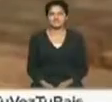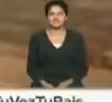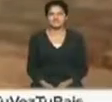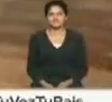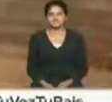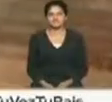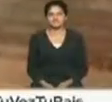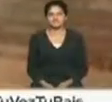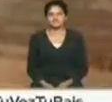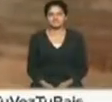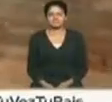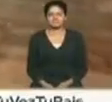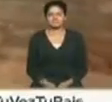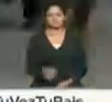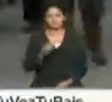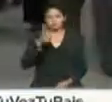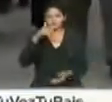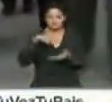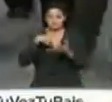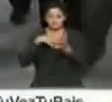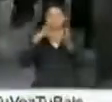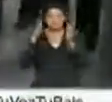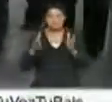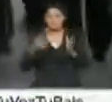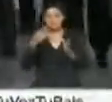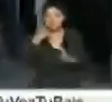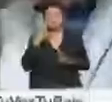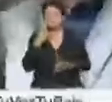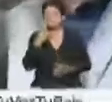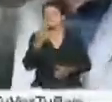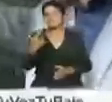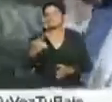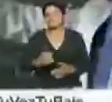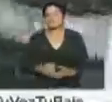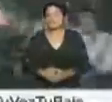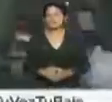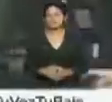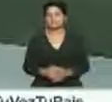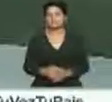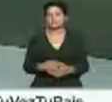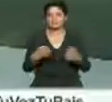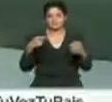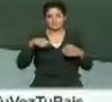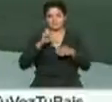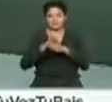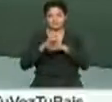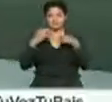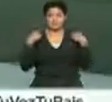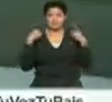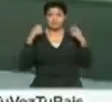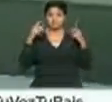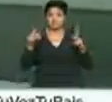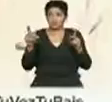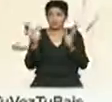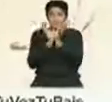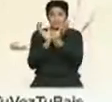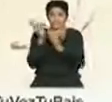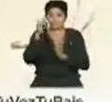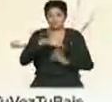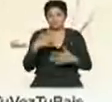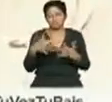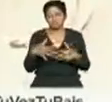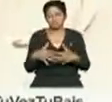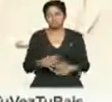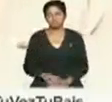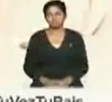también estudiante y parte del equipo, resalta la oportunidad que representa para Ecuador recibir la Conferencia de las Naciones Unidas. Ha sido